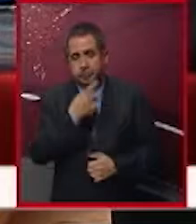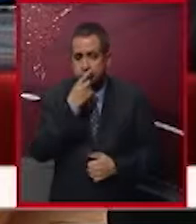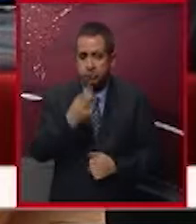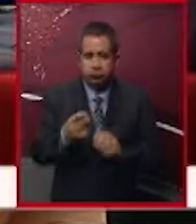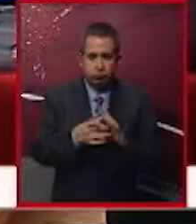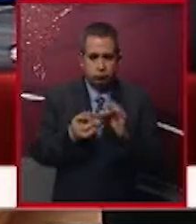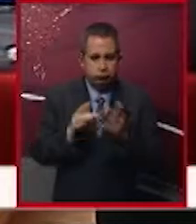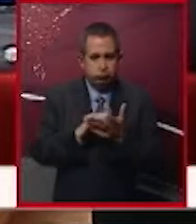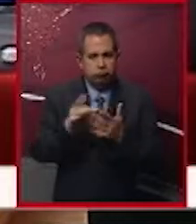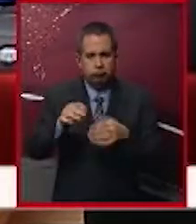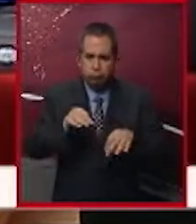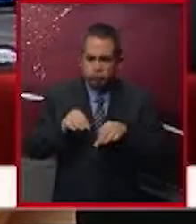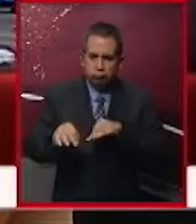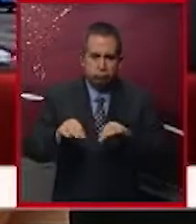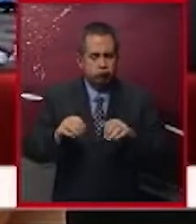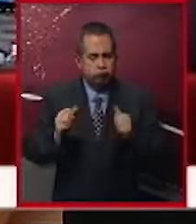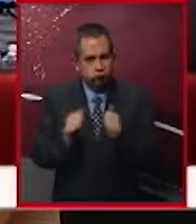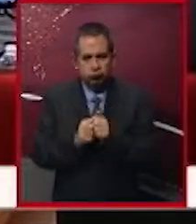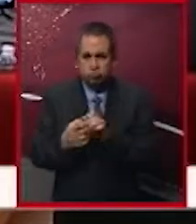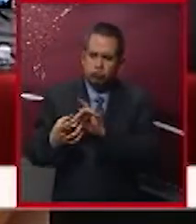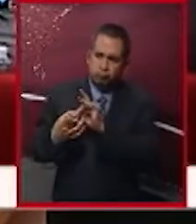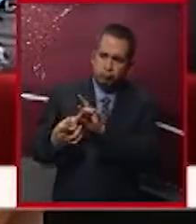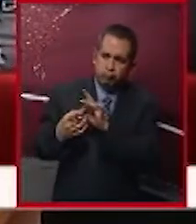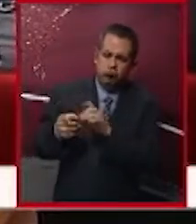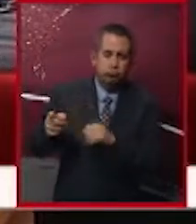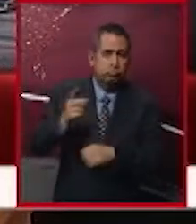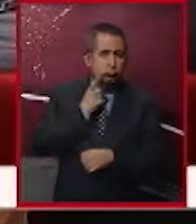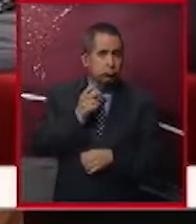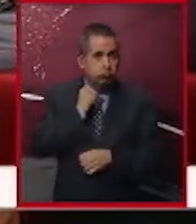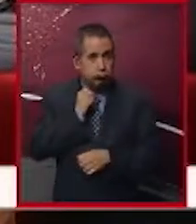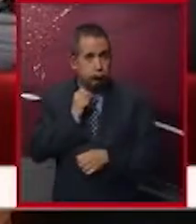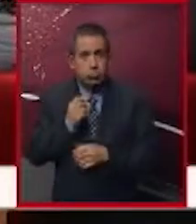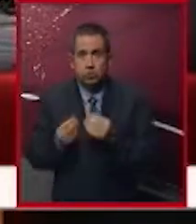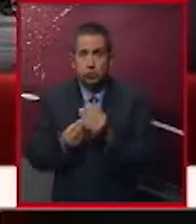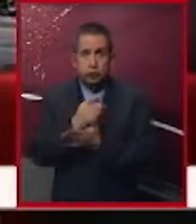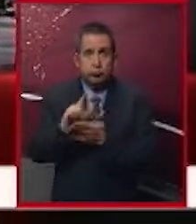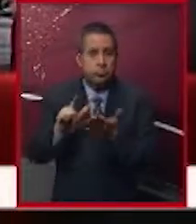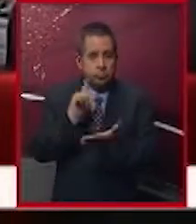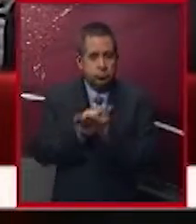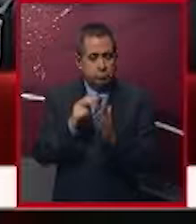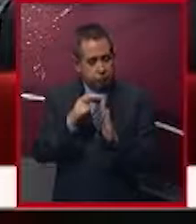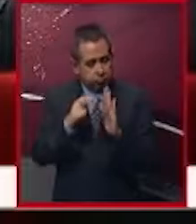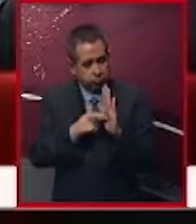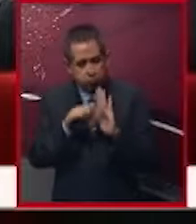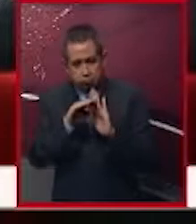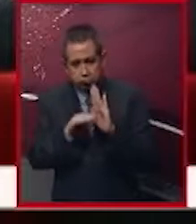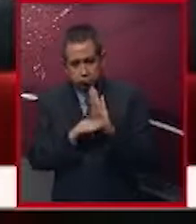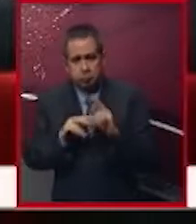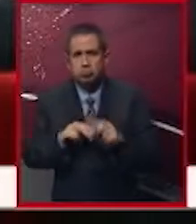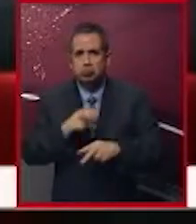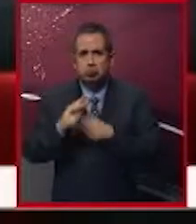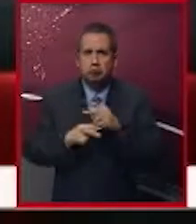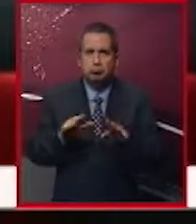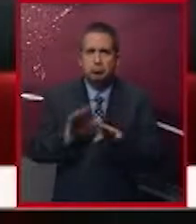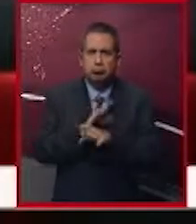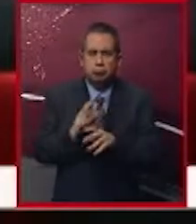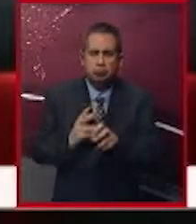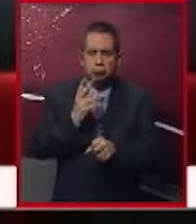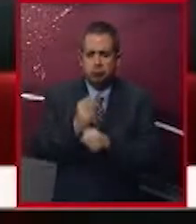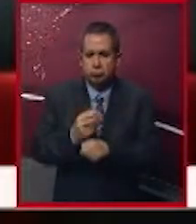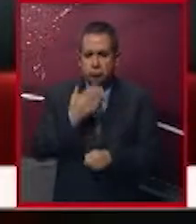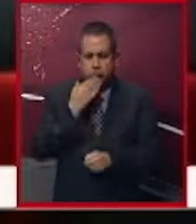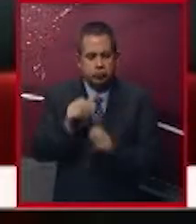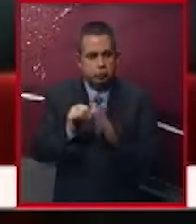que gracias al trabajo coordinado con el Poder Legislativo se aprobó una nueva ley en materia de reforma regulatoria derivada del cambio constitucional a los